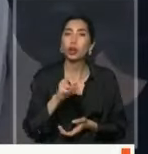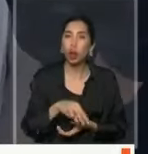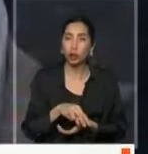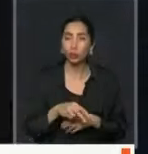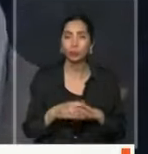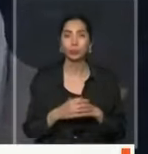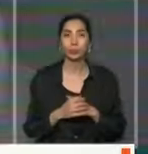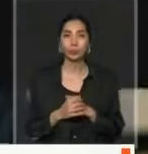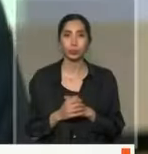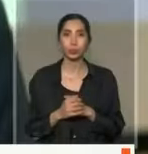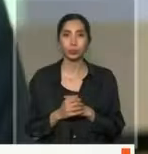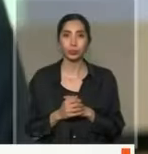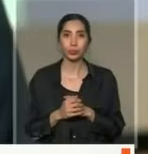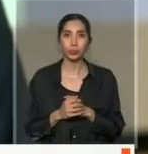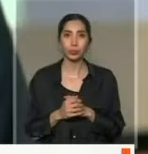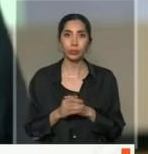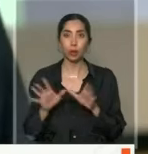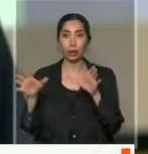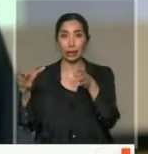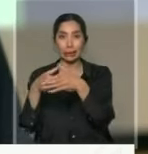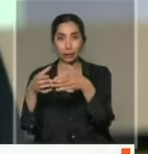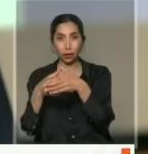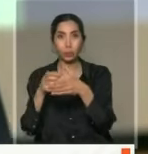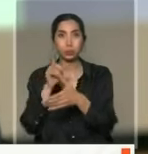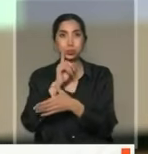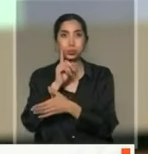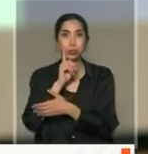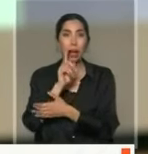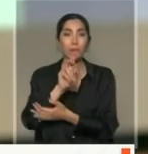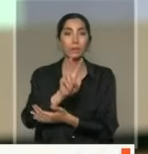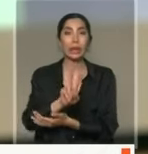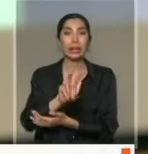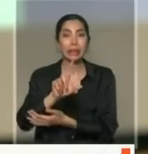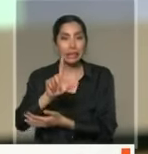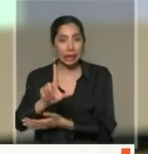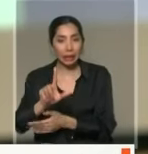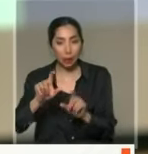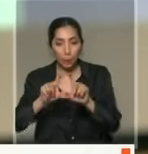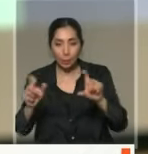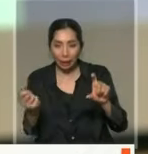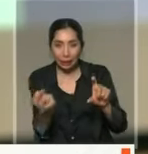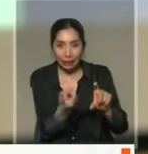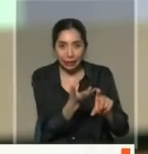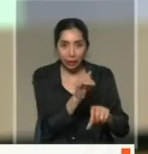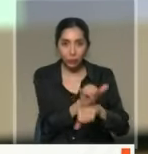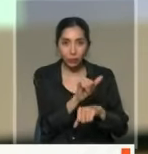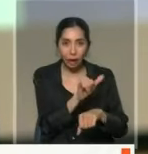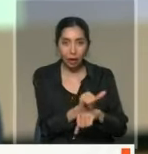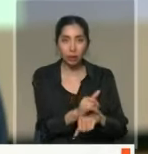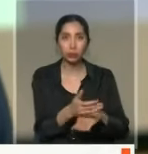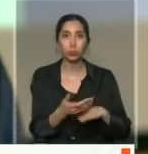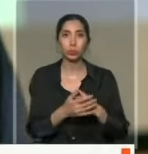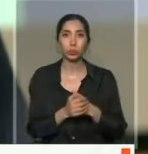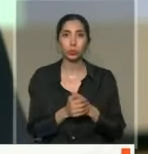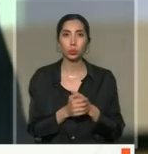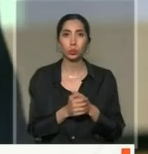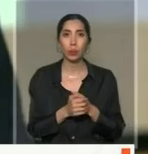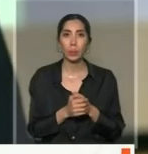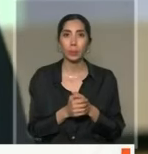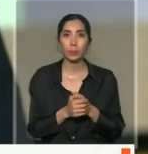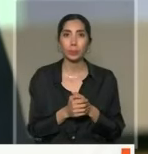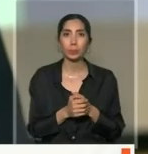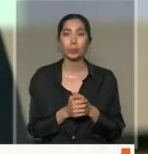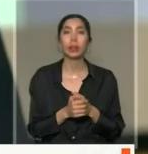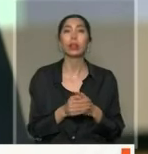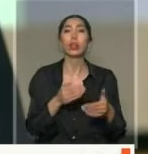organización obtuvo de 27 servicios de registro civil a lo largo de Chile. Principalmente oficinas pequeñas, en lugares que están